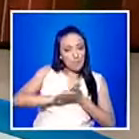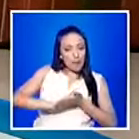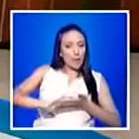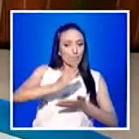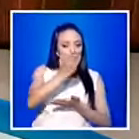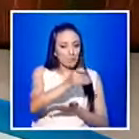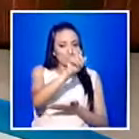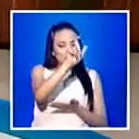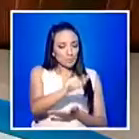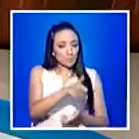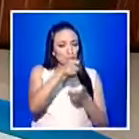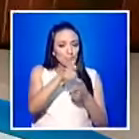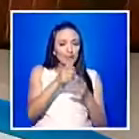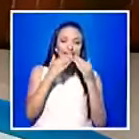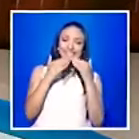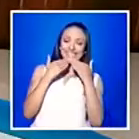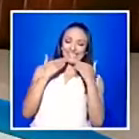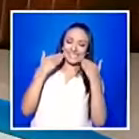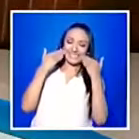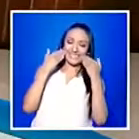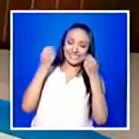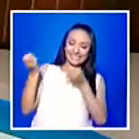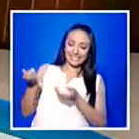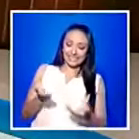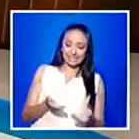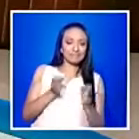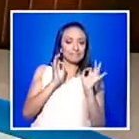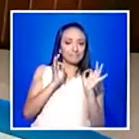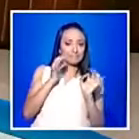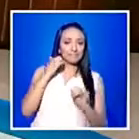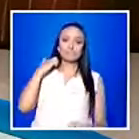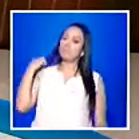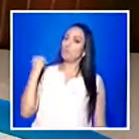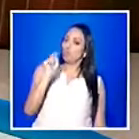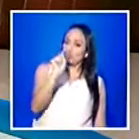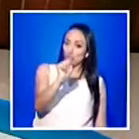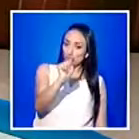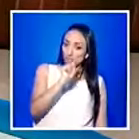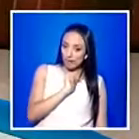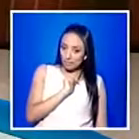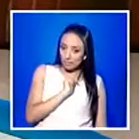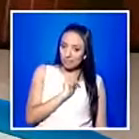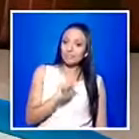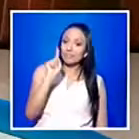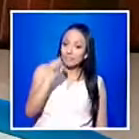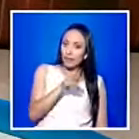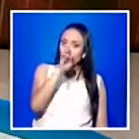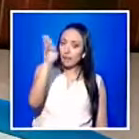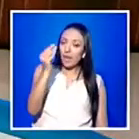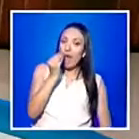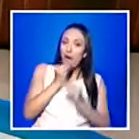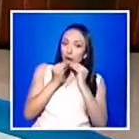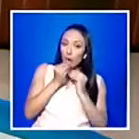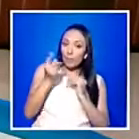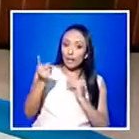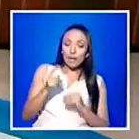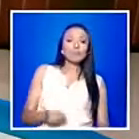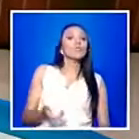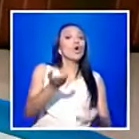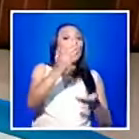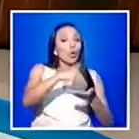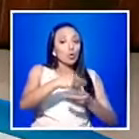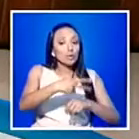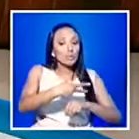como siempre, con esa sonrisa que le recibe día a día. Y usted, por supuesto, tiene que ir a degustar este delicioso encebollado.